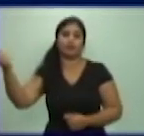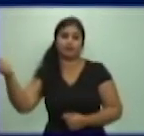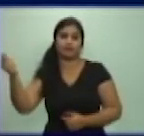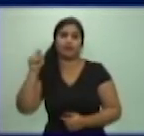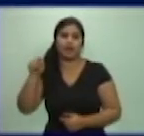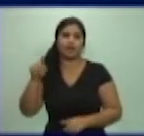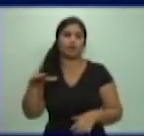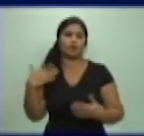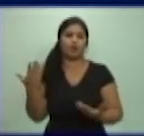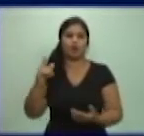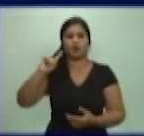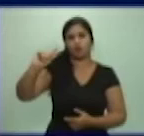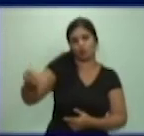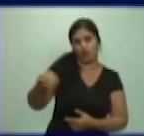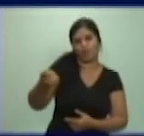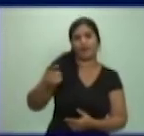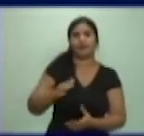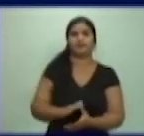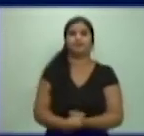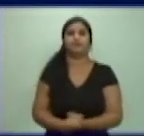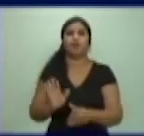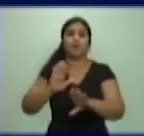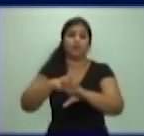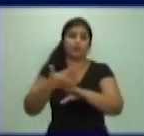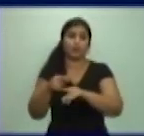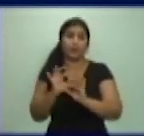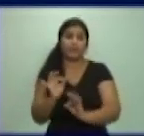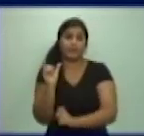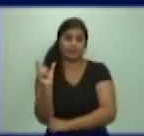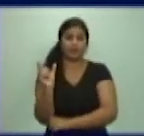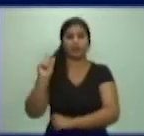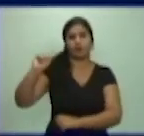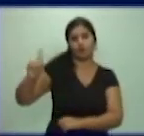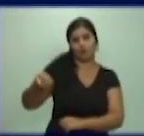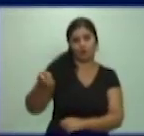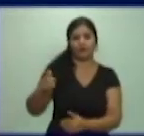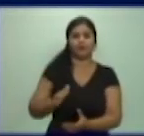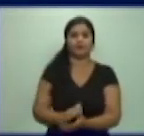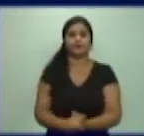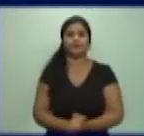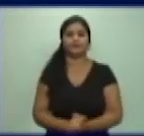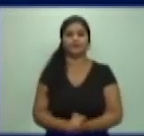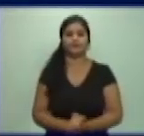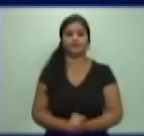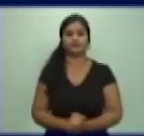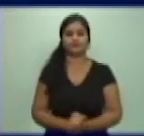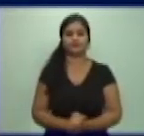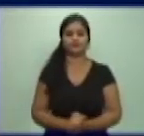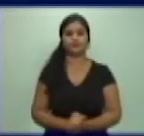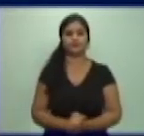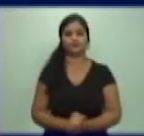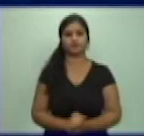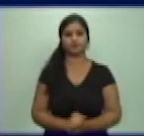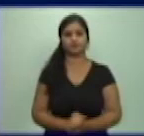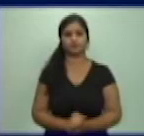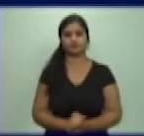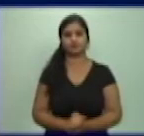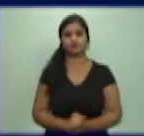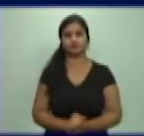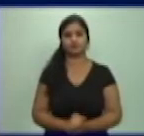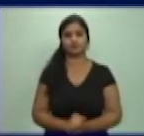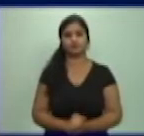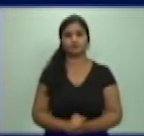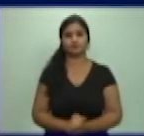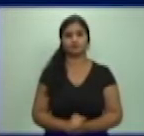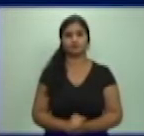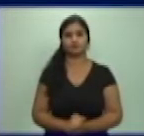coma, efectivamente. Se hubiera perdido la memoria cabal del pasado, su ciencia reciente. Ahí,